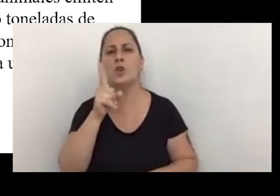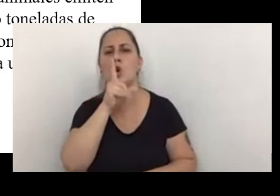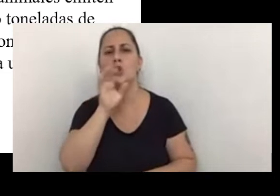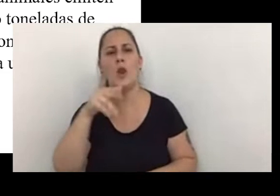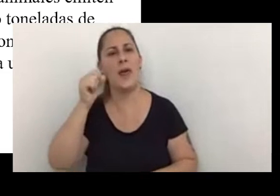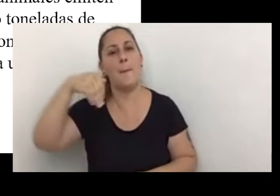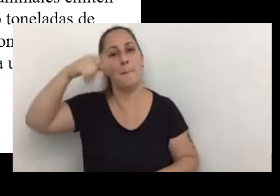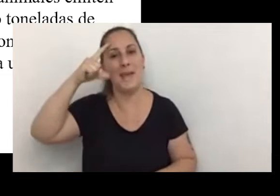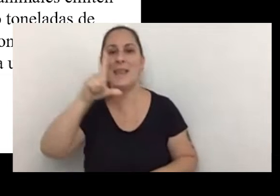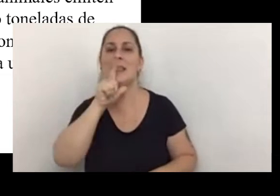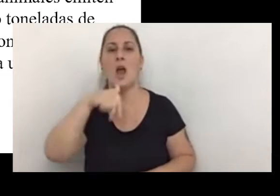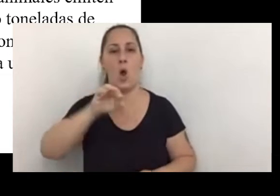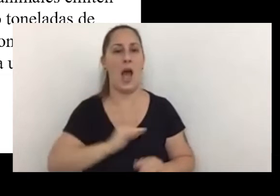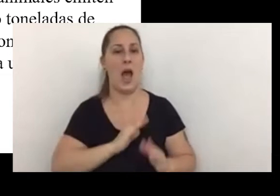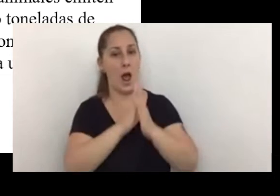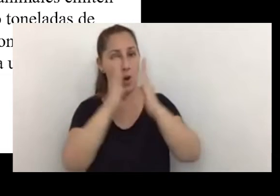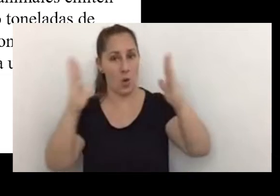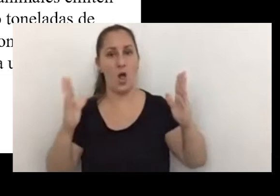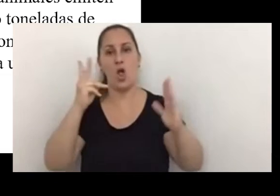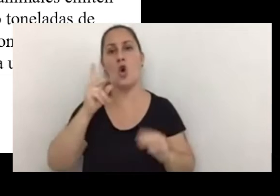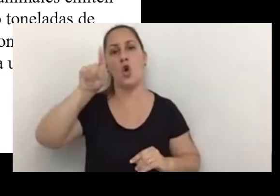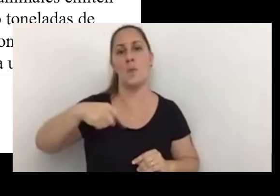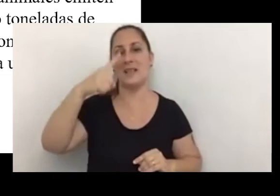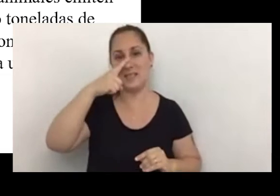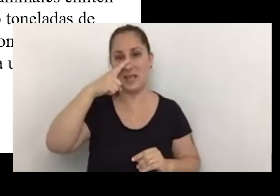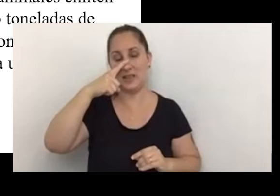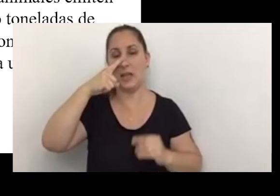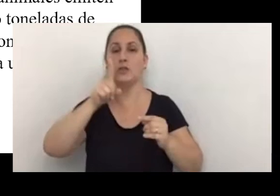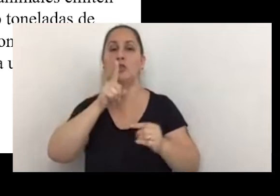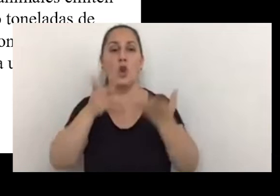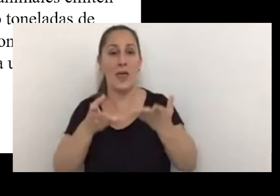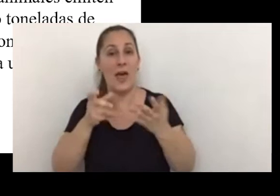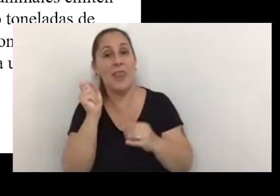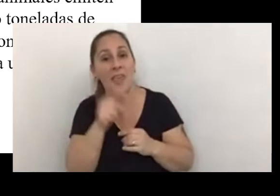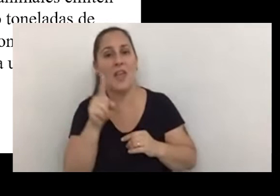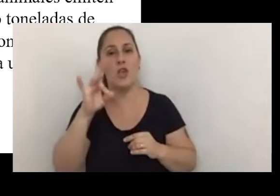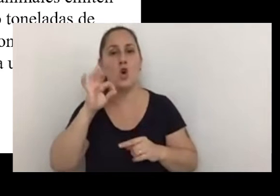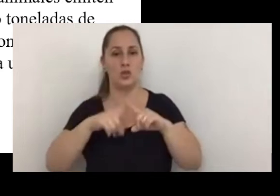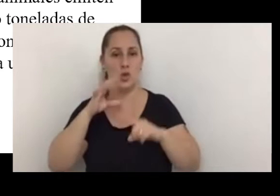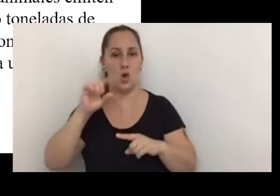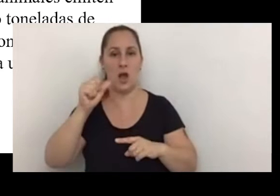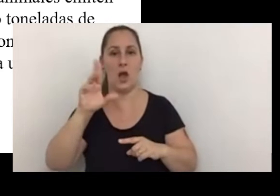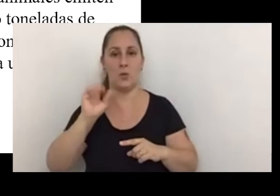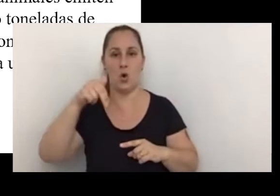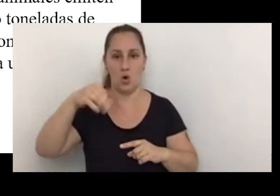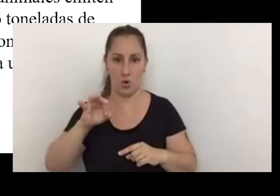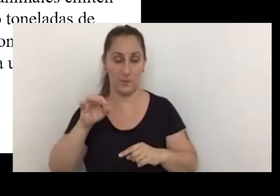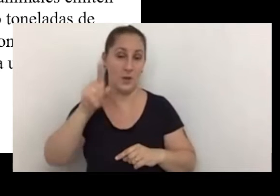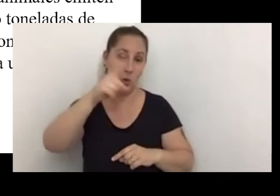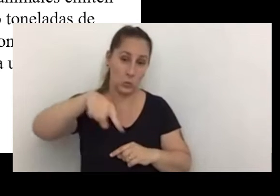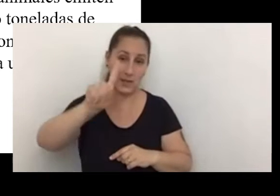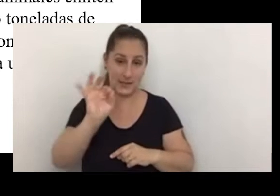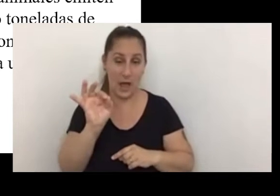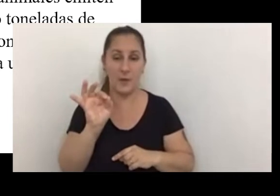en comparación con 2,7 toneladas del dióxido de carbono. Y ustedes saben que